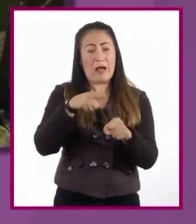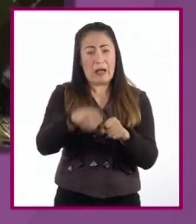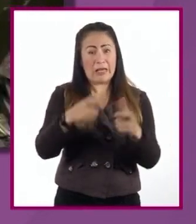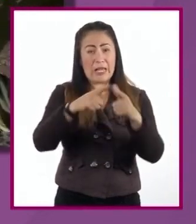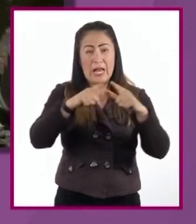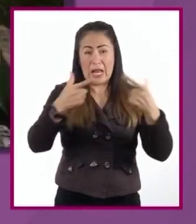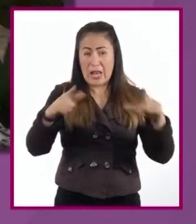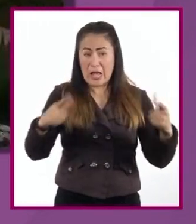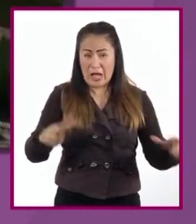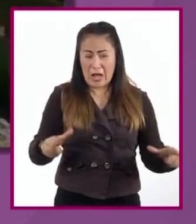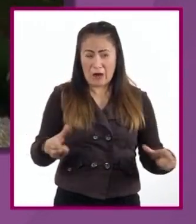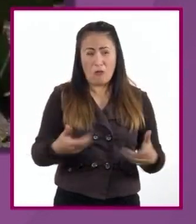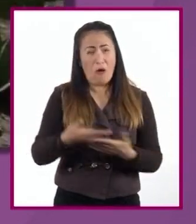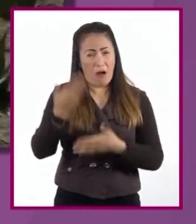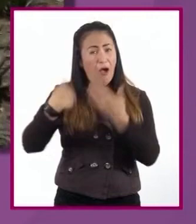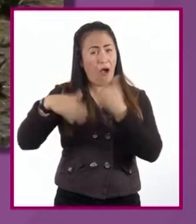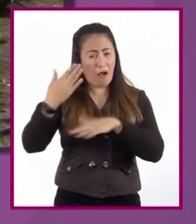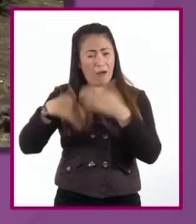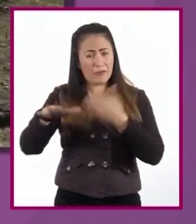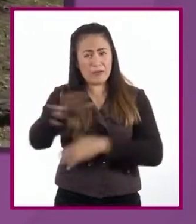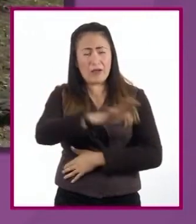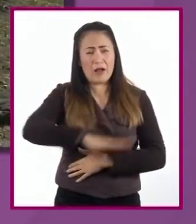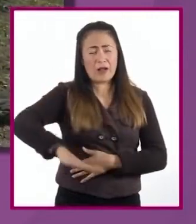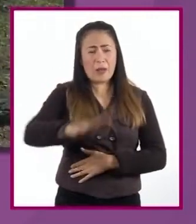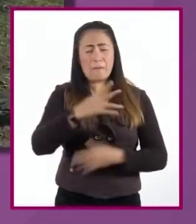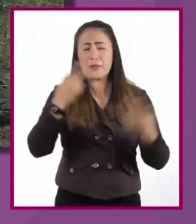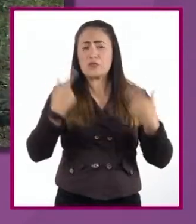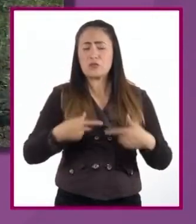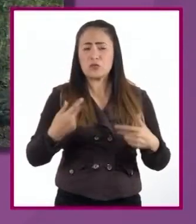los primeros pueblos que habitaron la Cuenca de México.